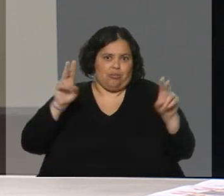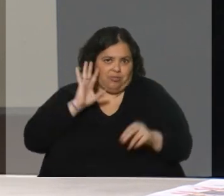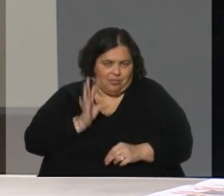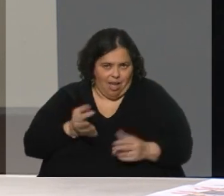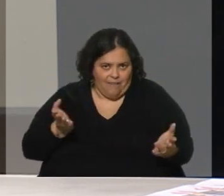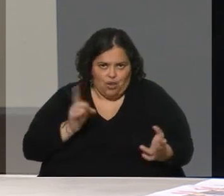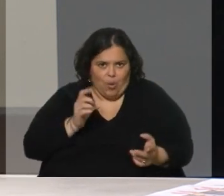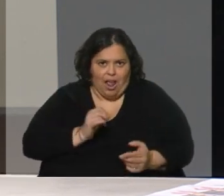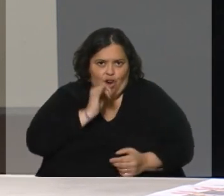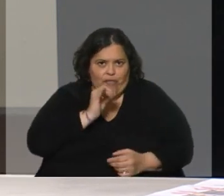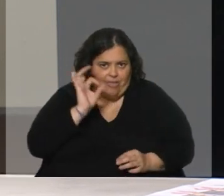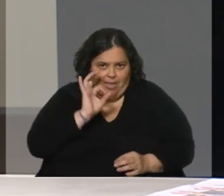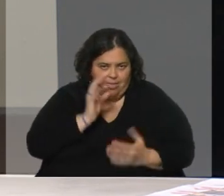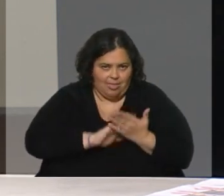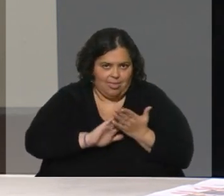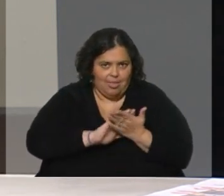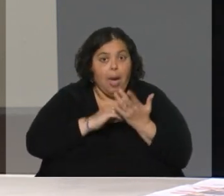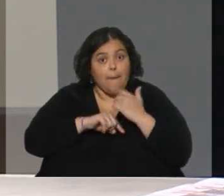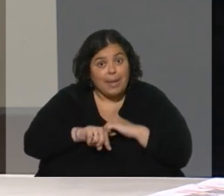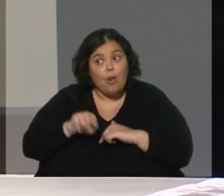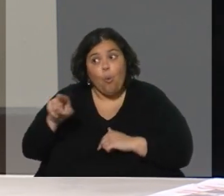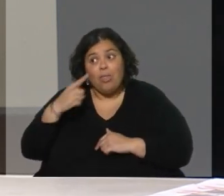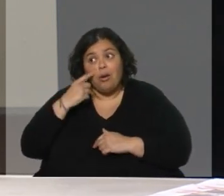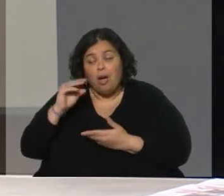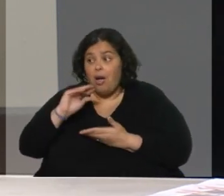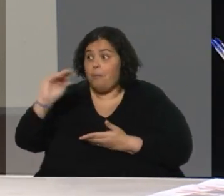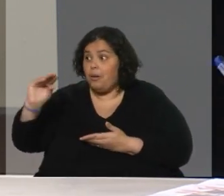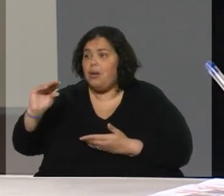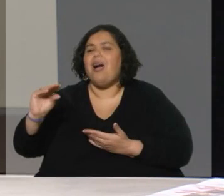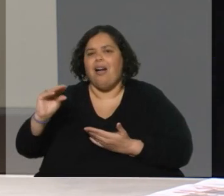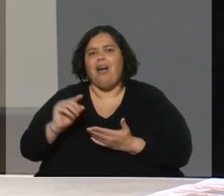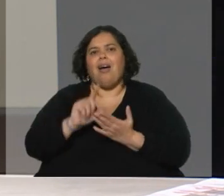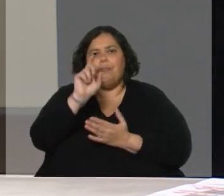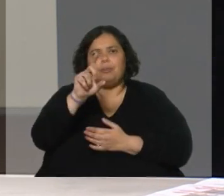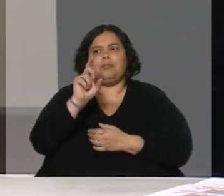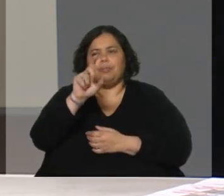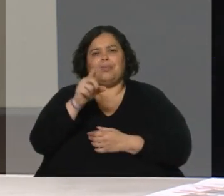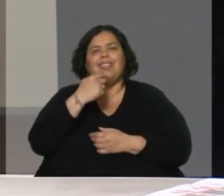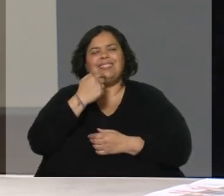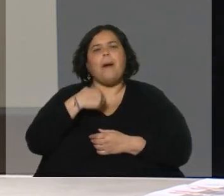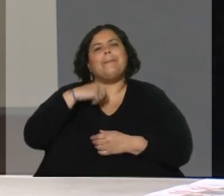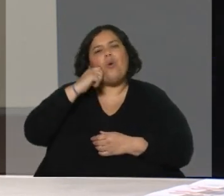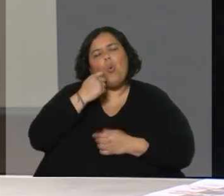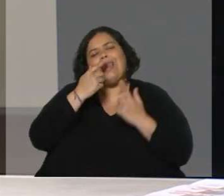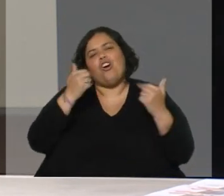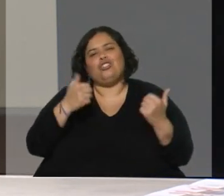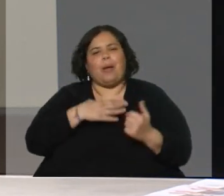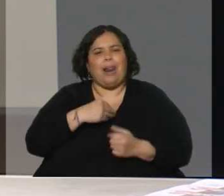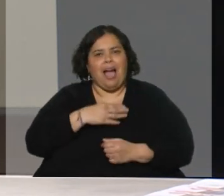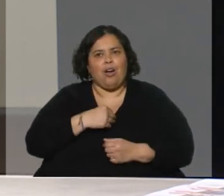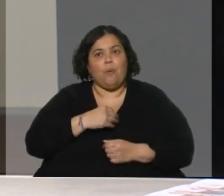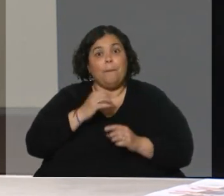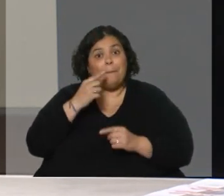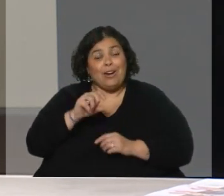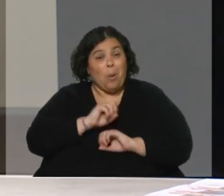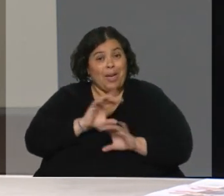no fue ninguna novedad Pero él a partir de ese cambio de ese dossier que además además lo peor es que solo tres mensajes eran reales